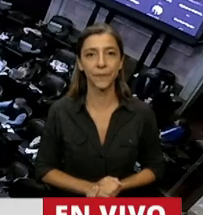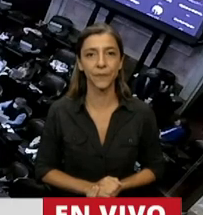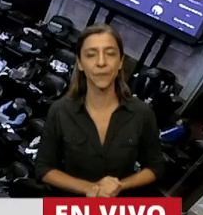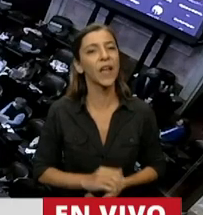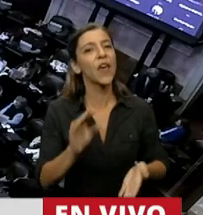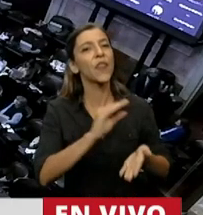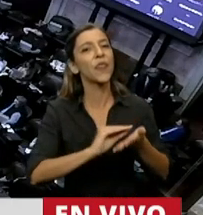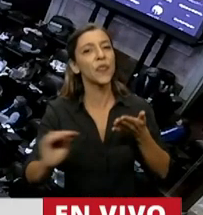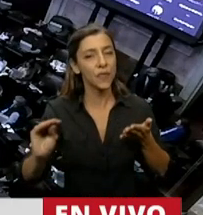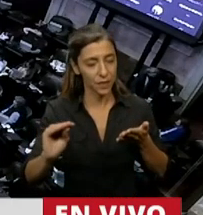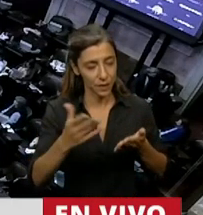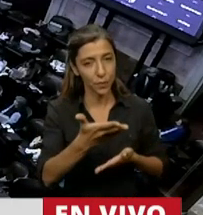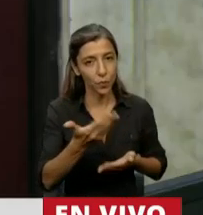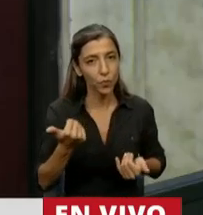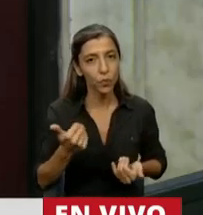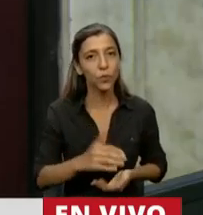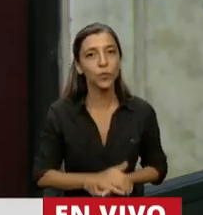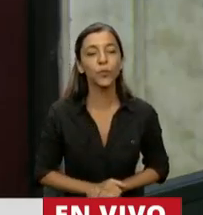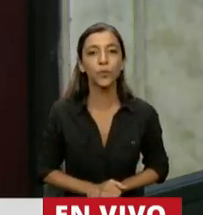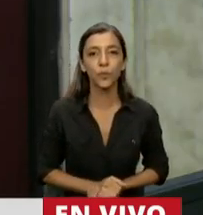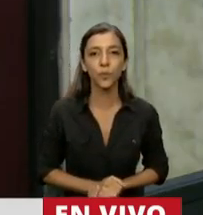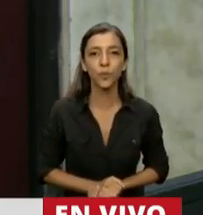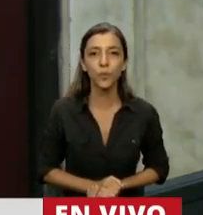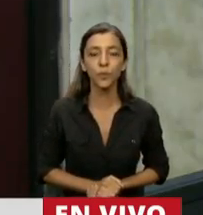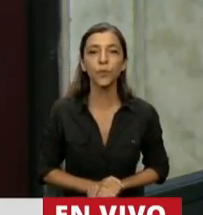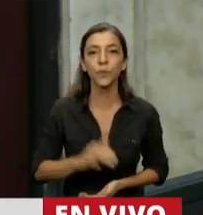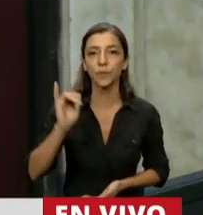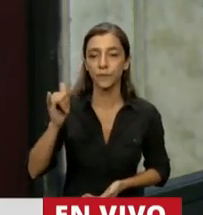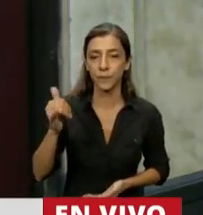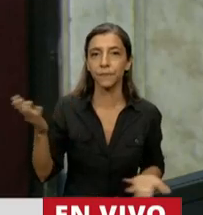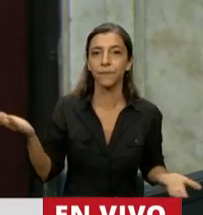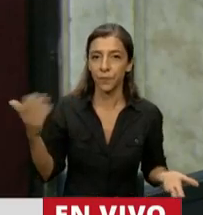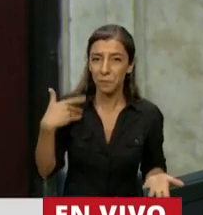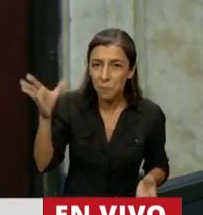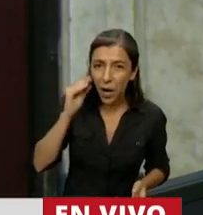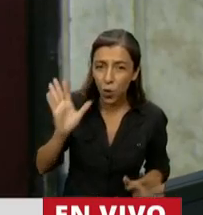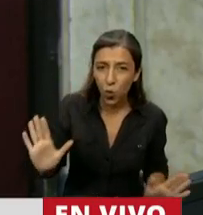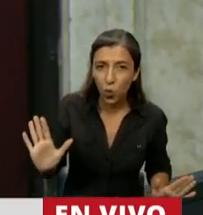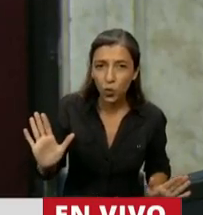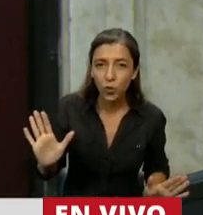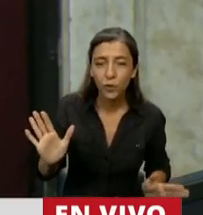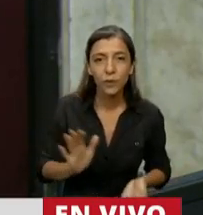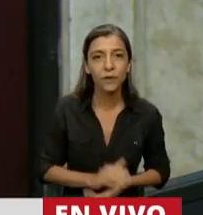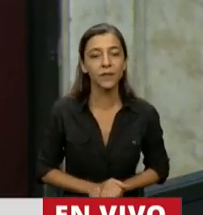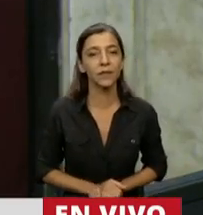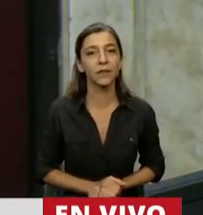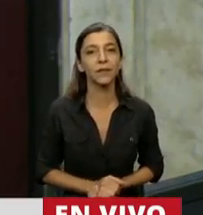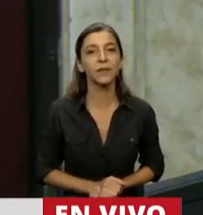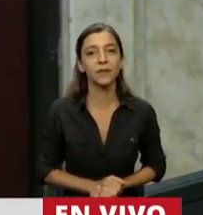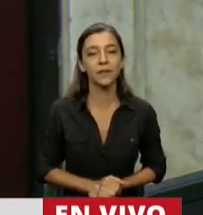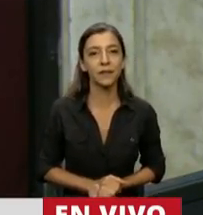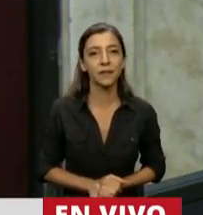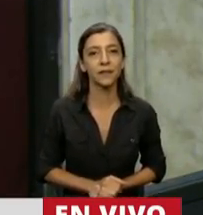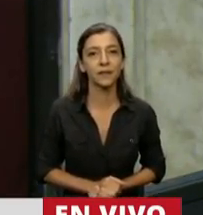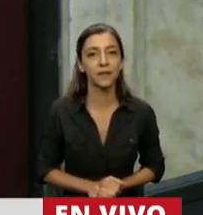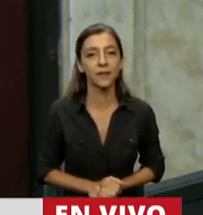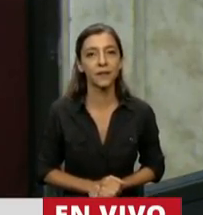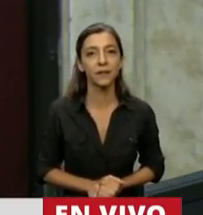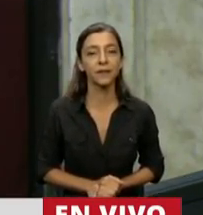Diputado Juan Aicega, tiene la palabra. Sí, ¿me escucha, señor presidente? Sí, lo